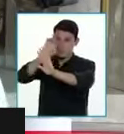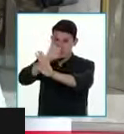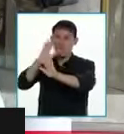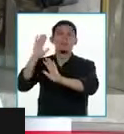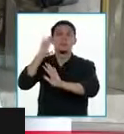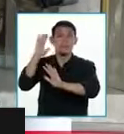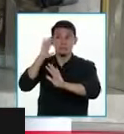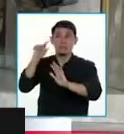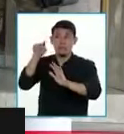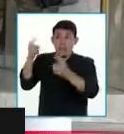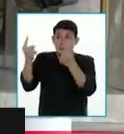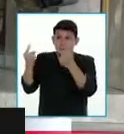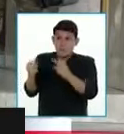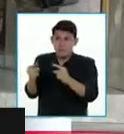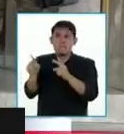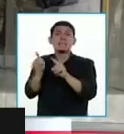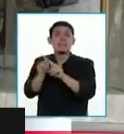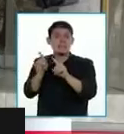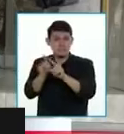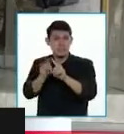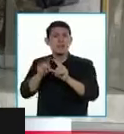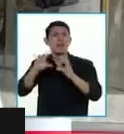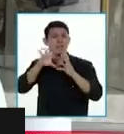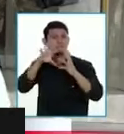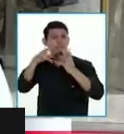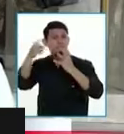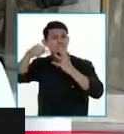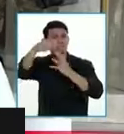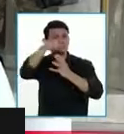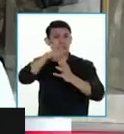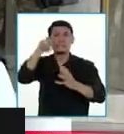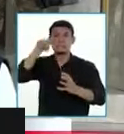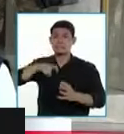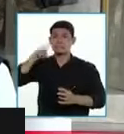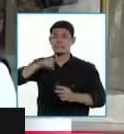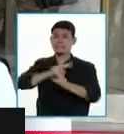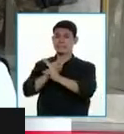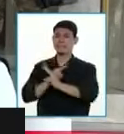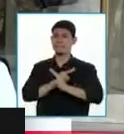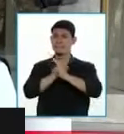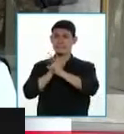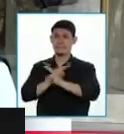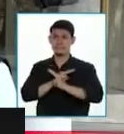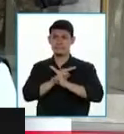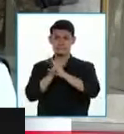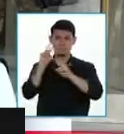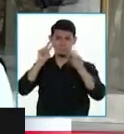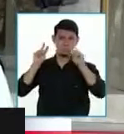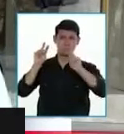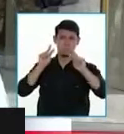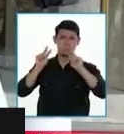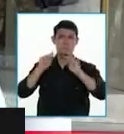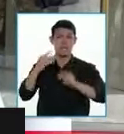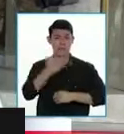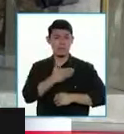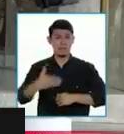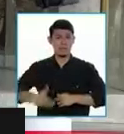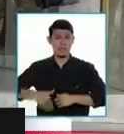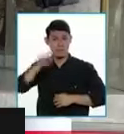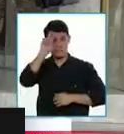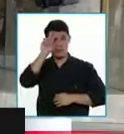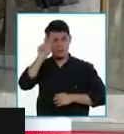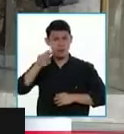que eso está sucediendo en otras partes del mundo. Seamos muy precavidos. El Estado peruano, el gobierno de